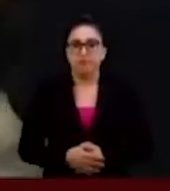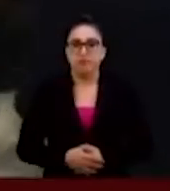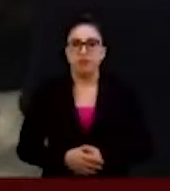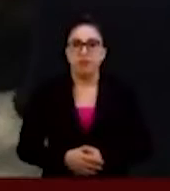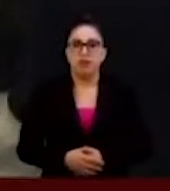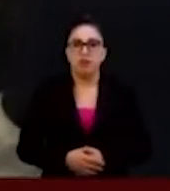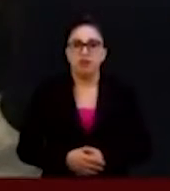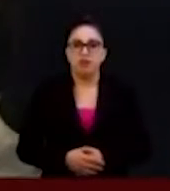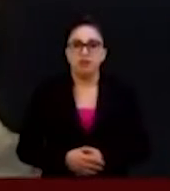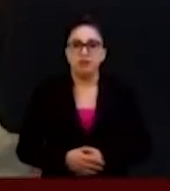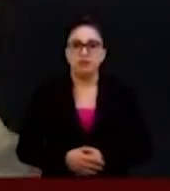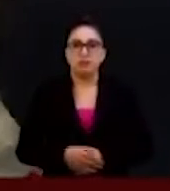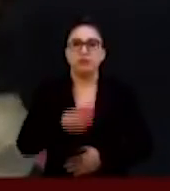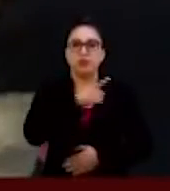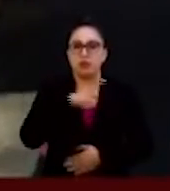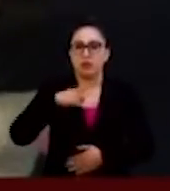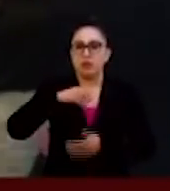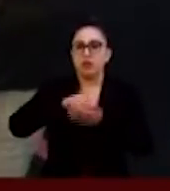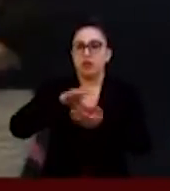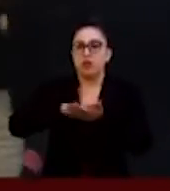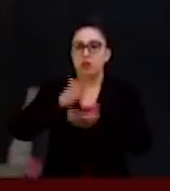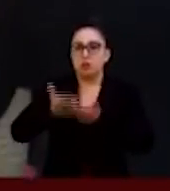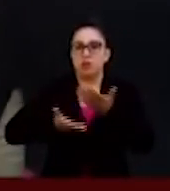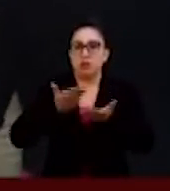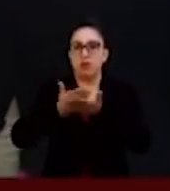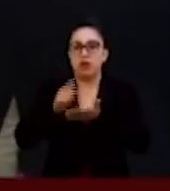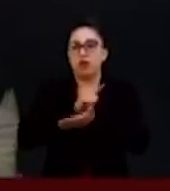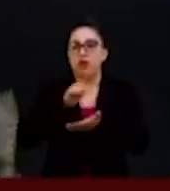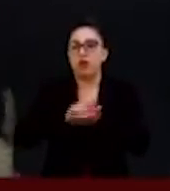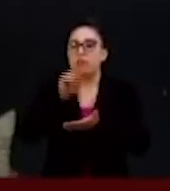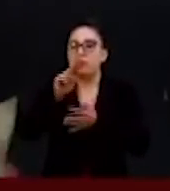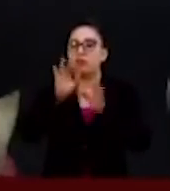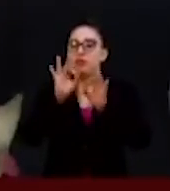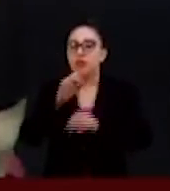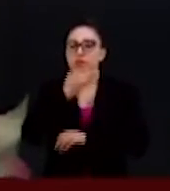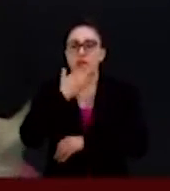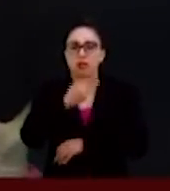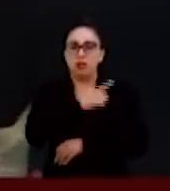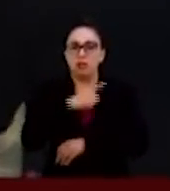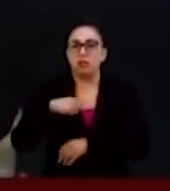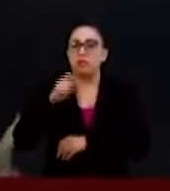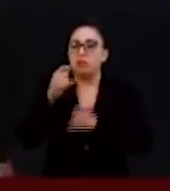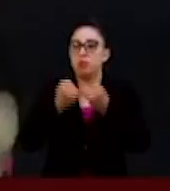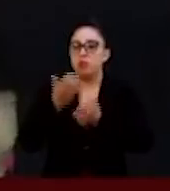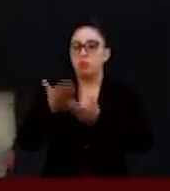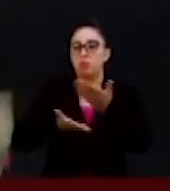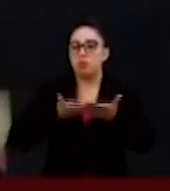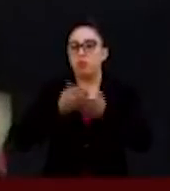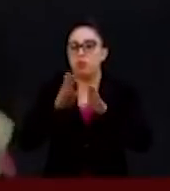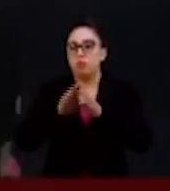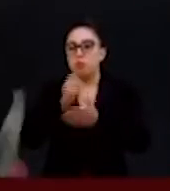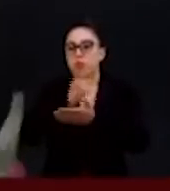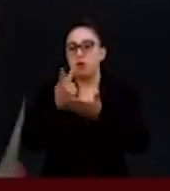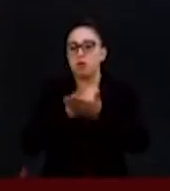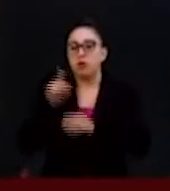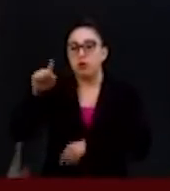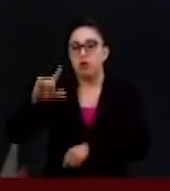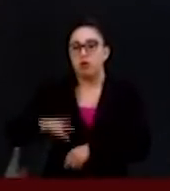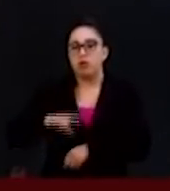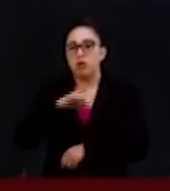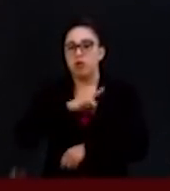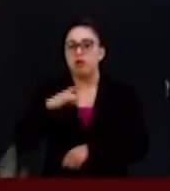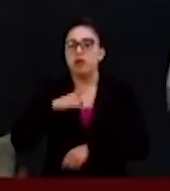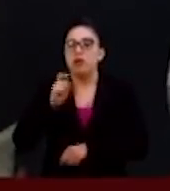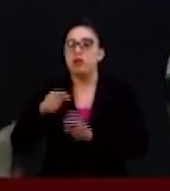Hacer una regulación muy responsable. También propuestas de política pública del gobierno en qué áreas